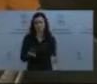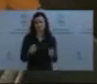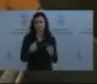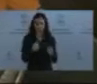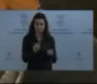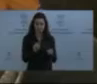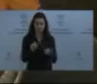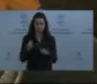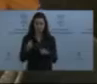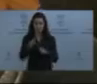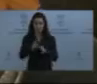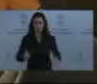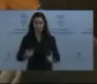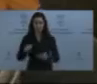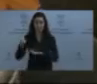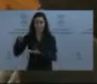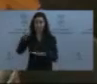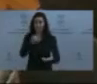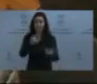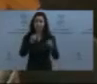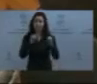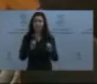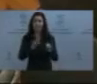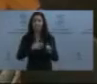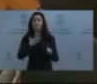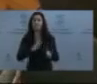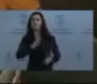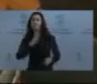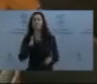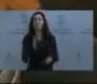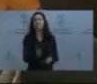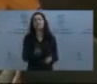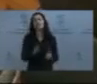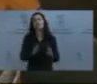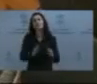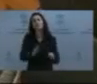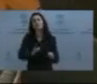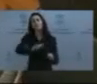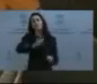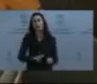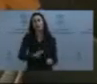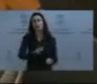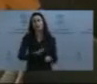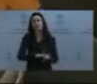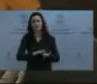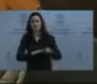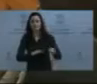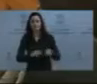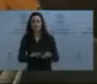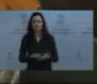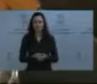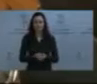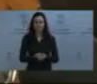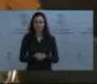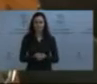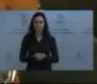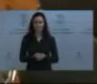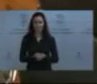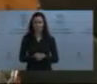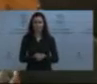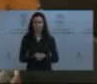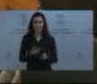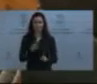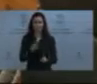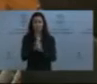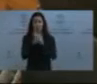esos herederos que pudiesen haber estado perjudicados los que estarían legitimados, es decir, los que tendrían la legitimidad para